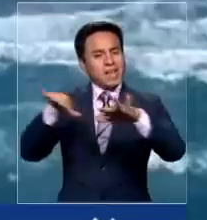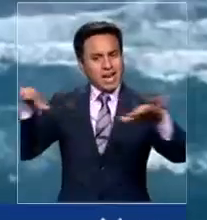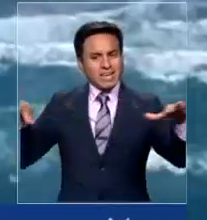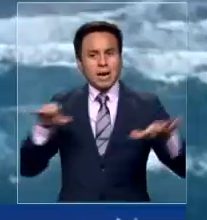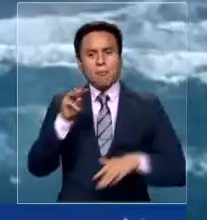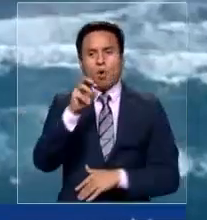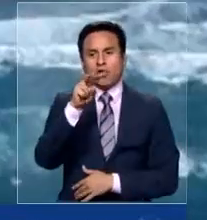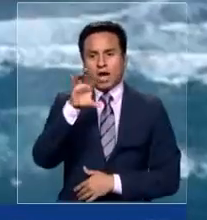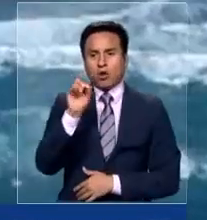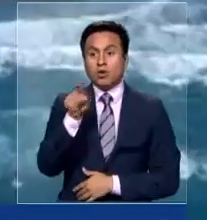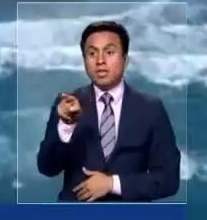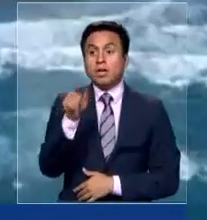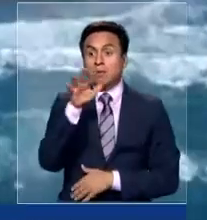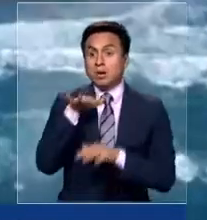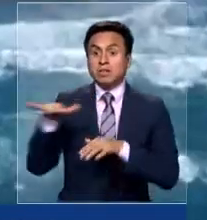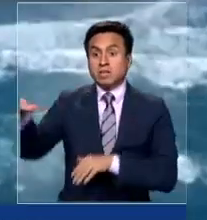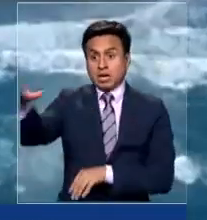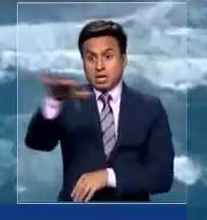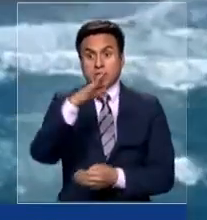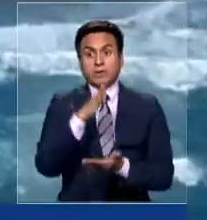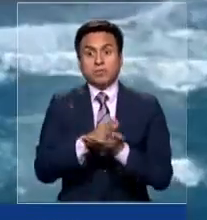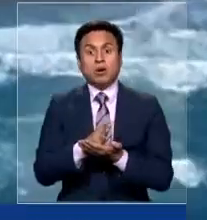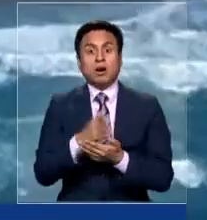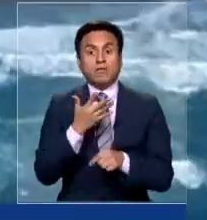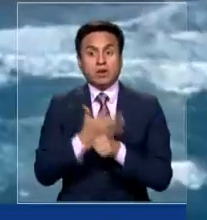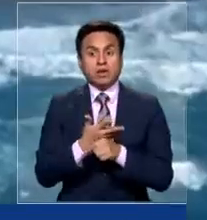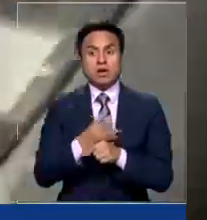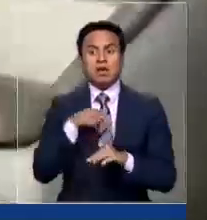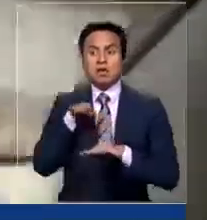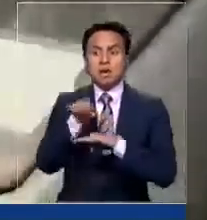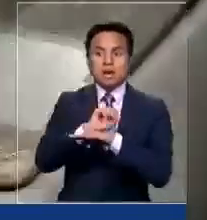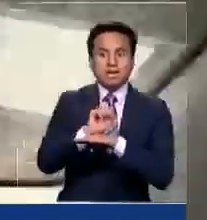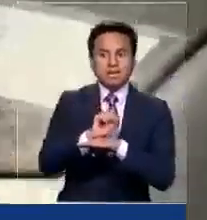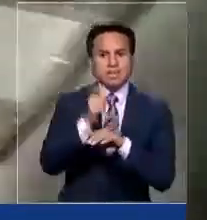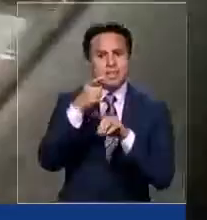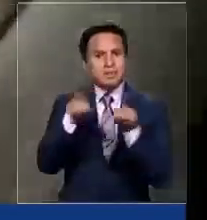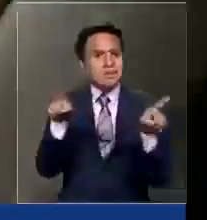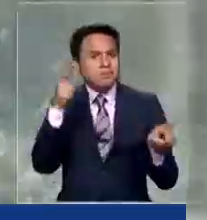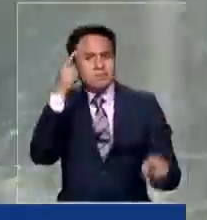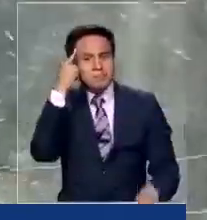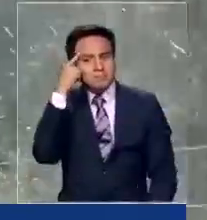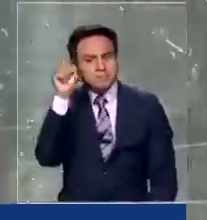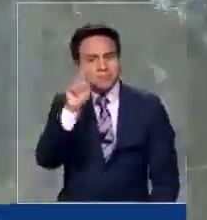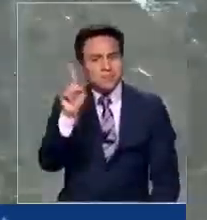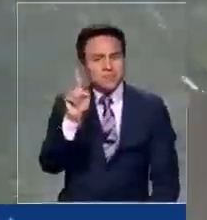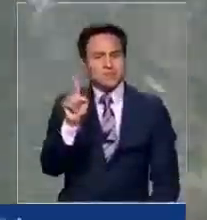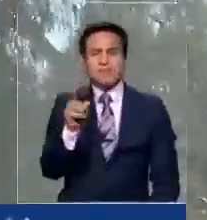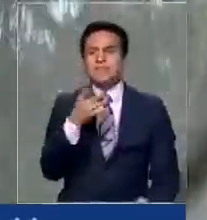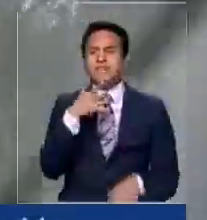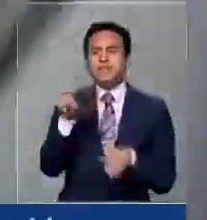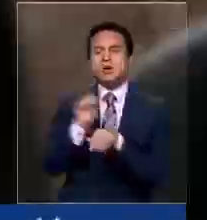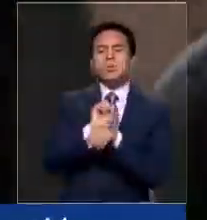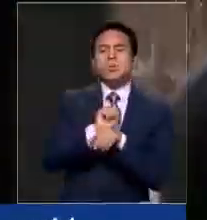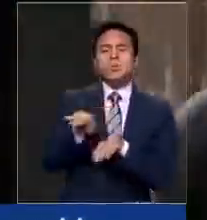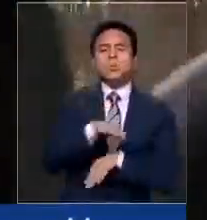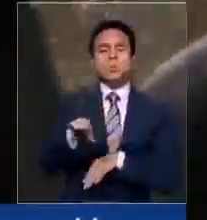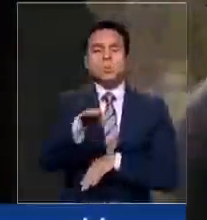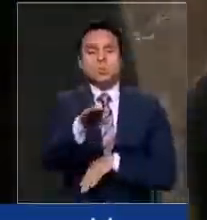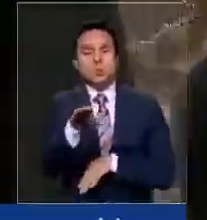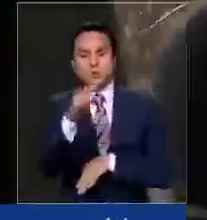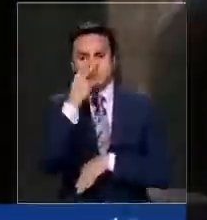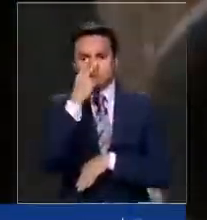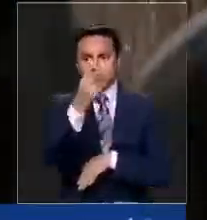mónaco este paisaje deberíamos encontrar al llegar y sin embargo en los últimos metros del camino ocurre